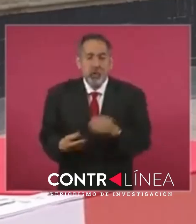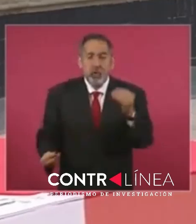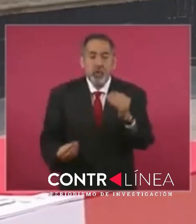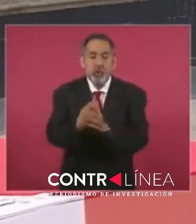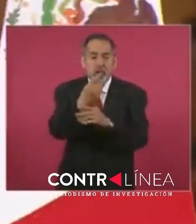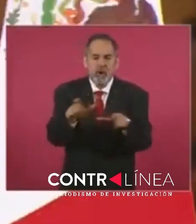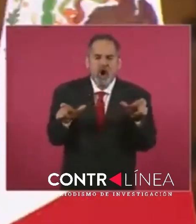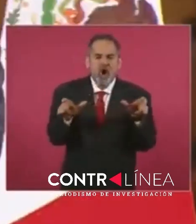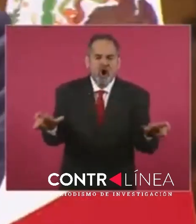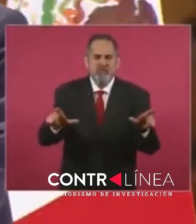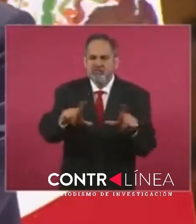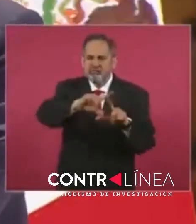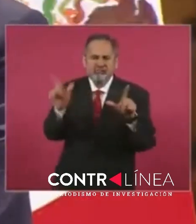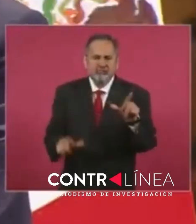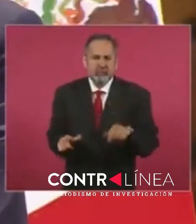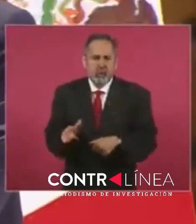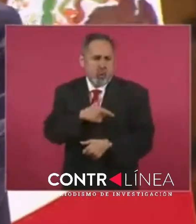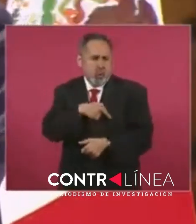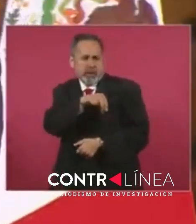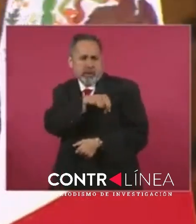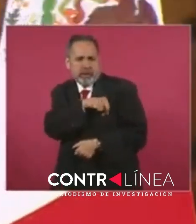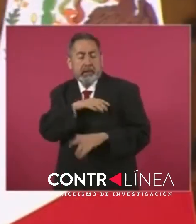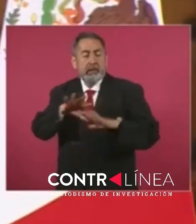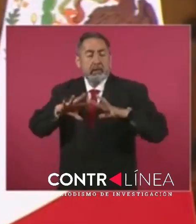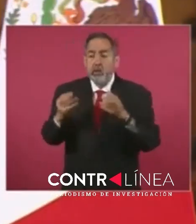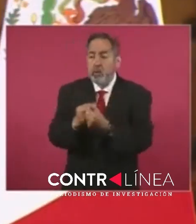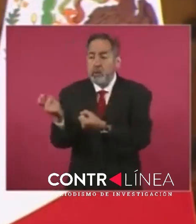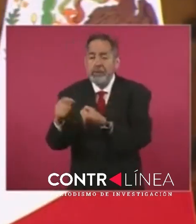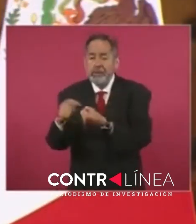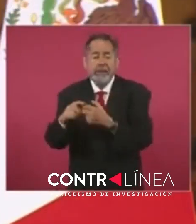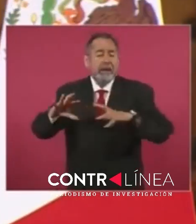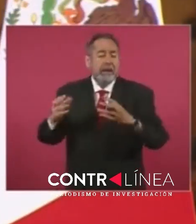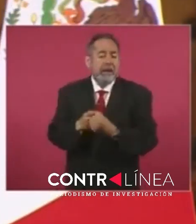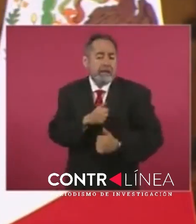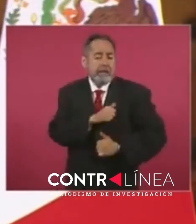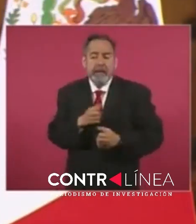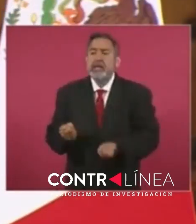Nacional, que cuenta con